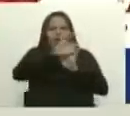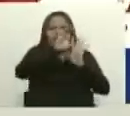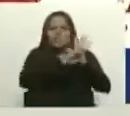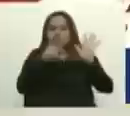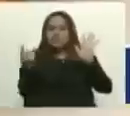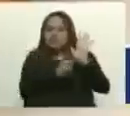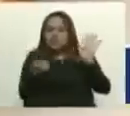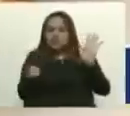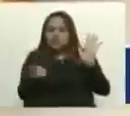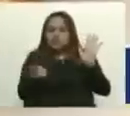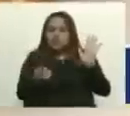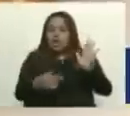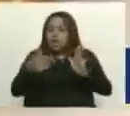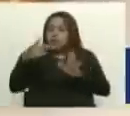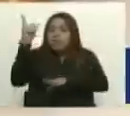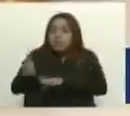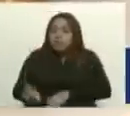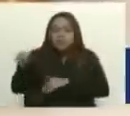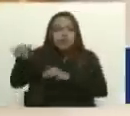por los Estados Unidos.